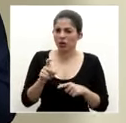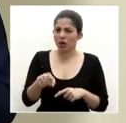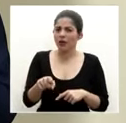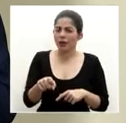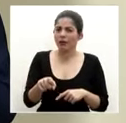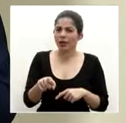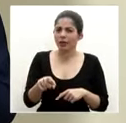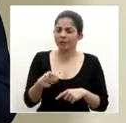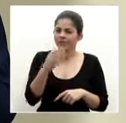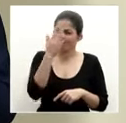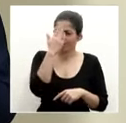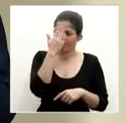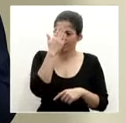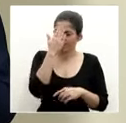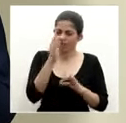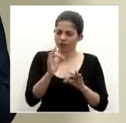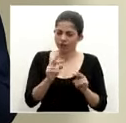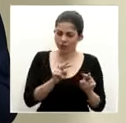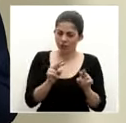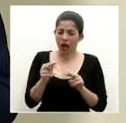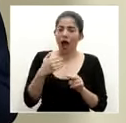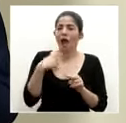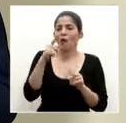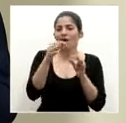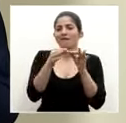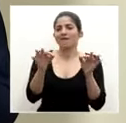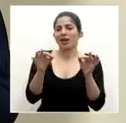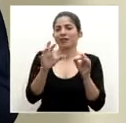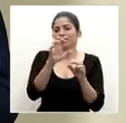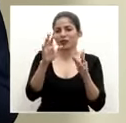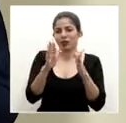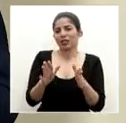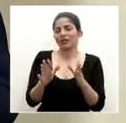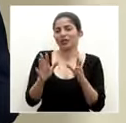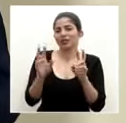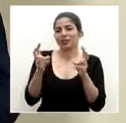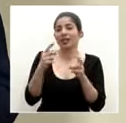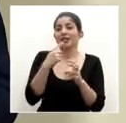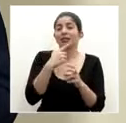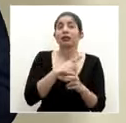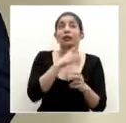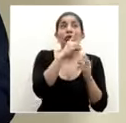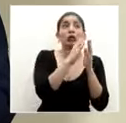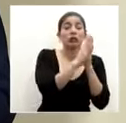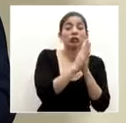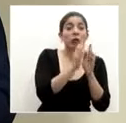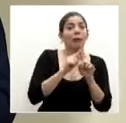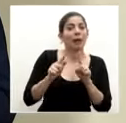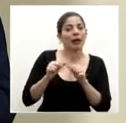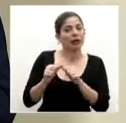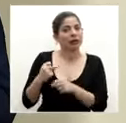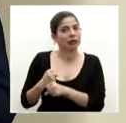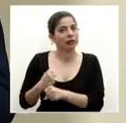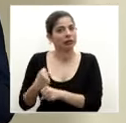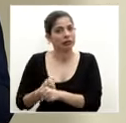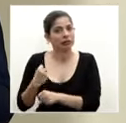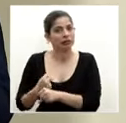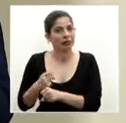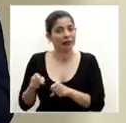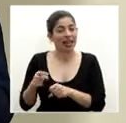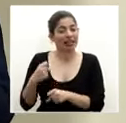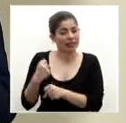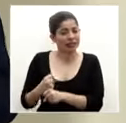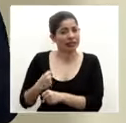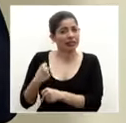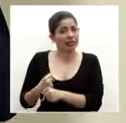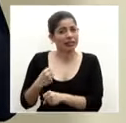que hay un refrán muy costarricense, ¿verdad? A Dios rogando y con el mazo dando. Ese mazo